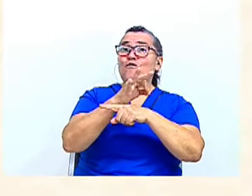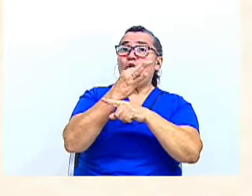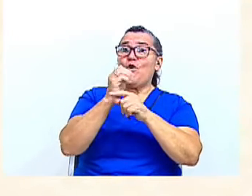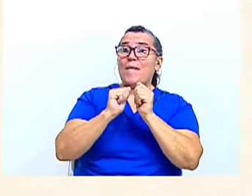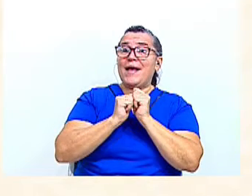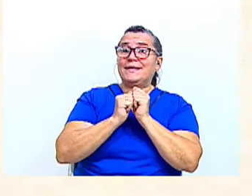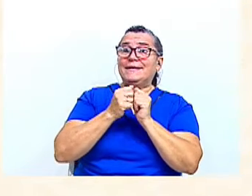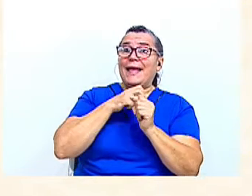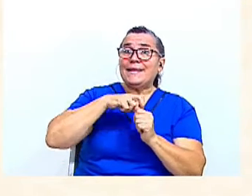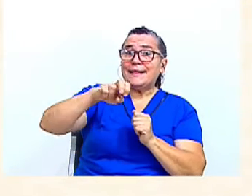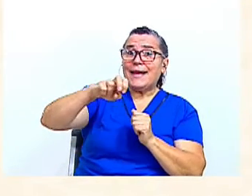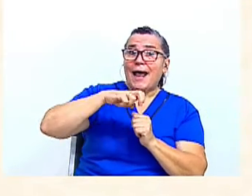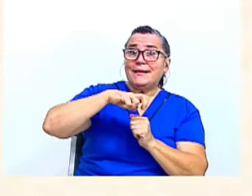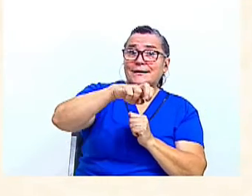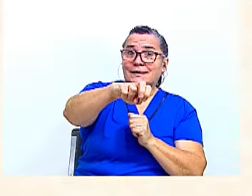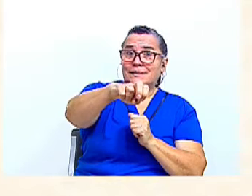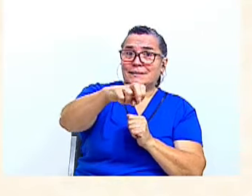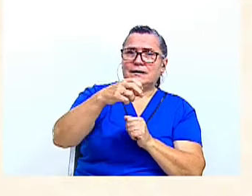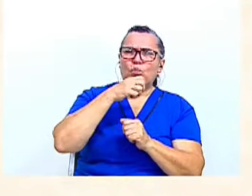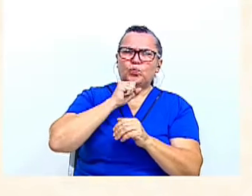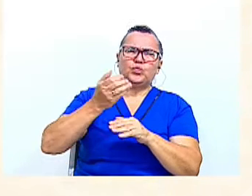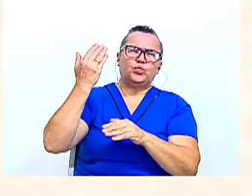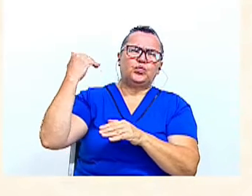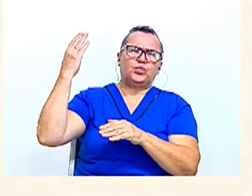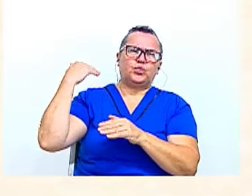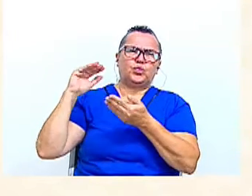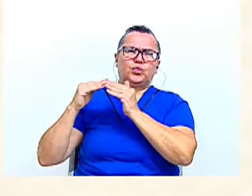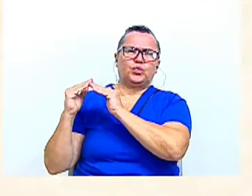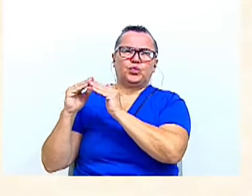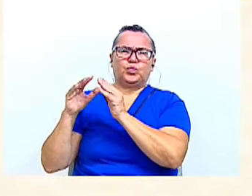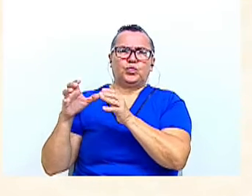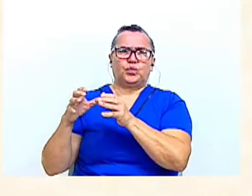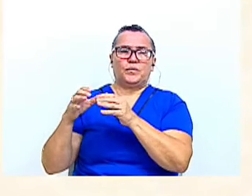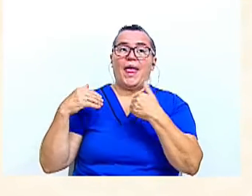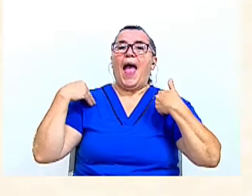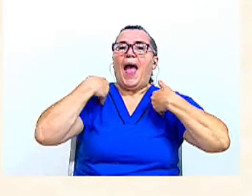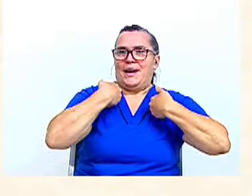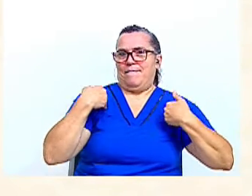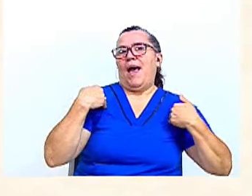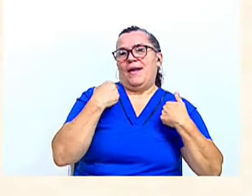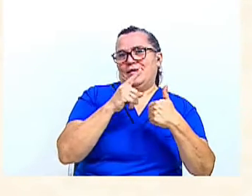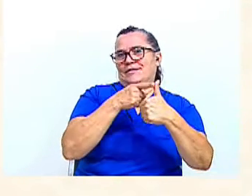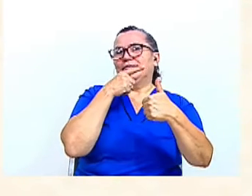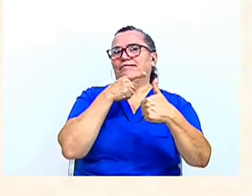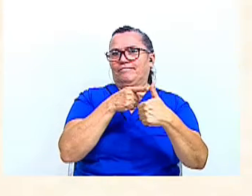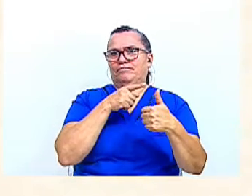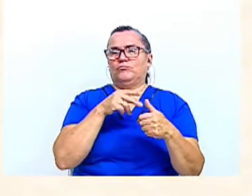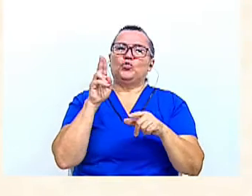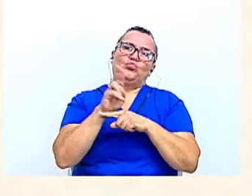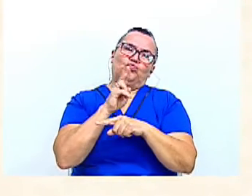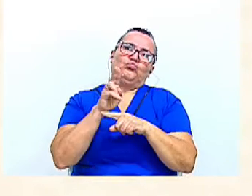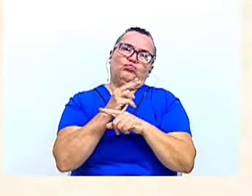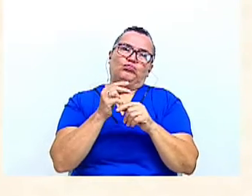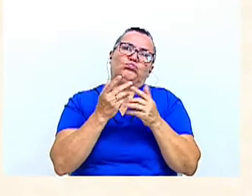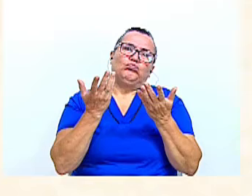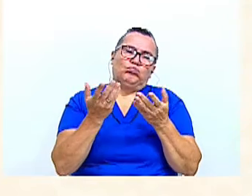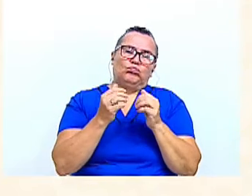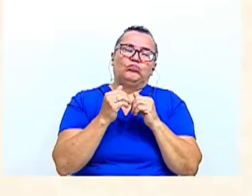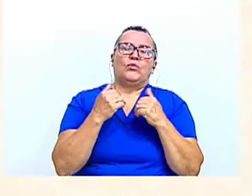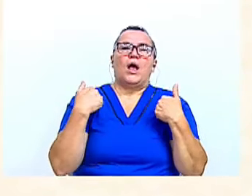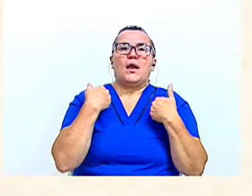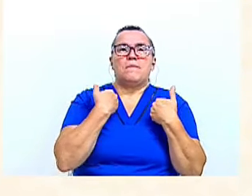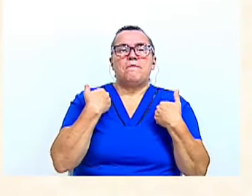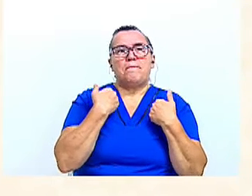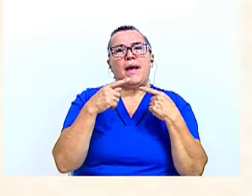se utilizaron en antiguas civilizaciones, los animales, claro que sí, utilizaron los